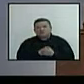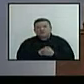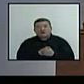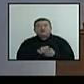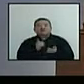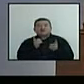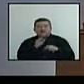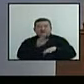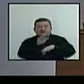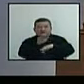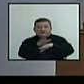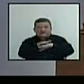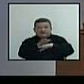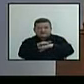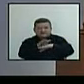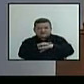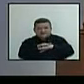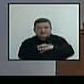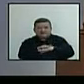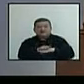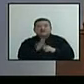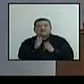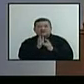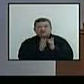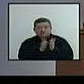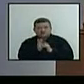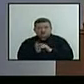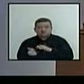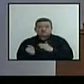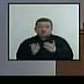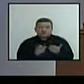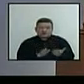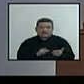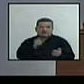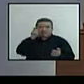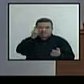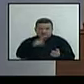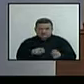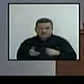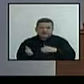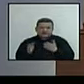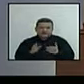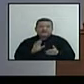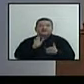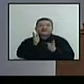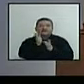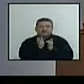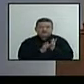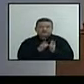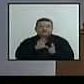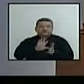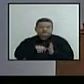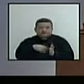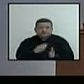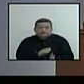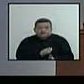Anuncia que debe morir, que va a padecer.